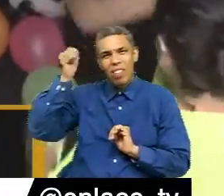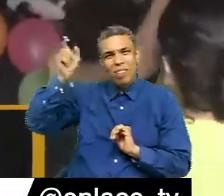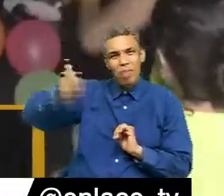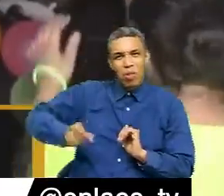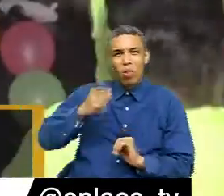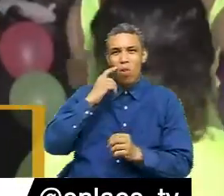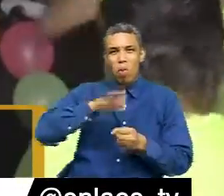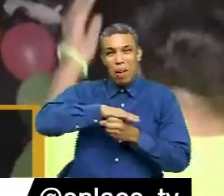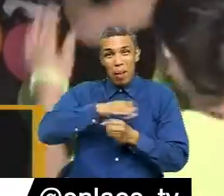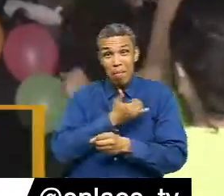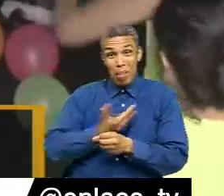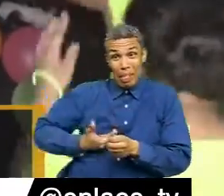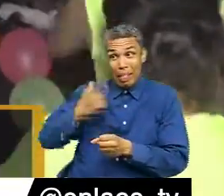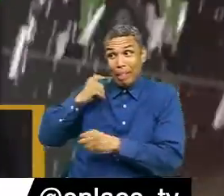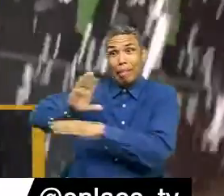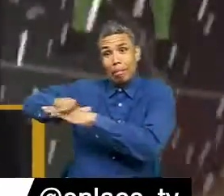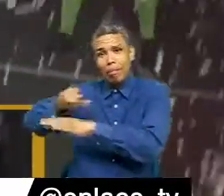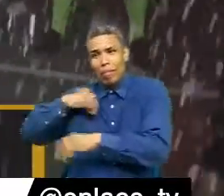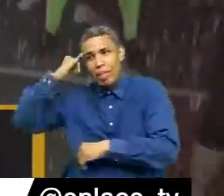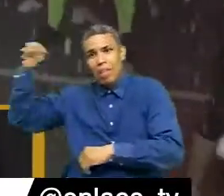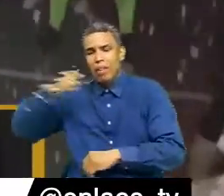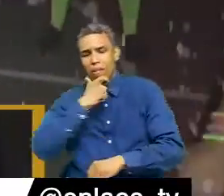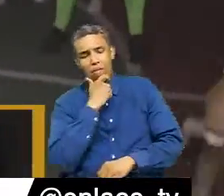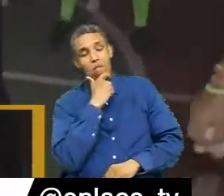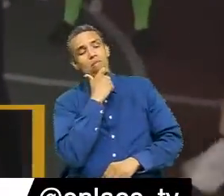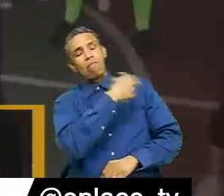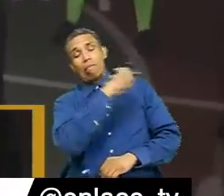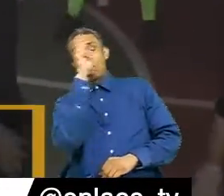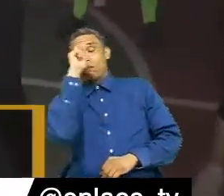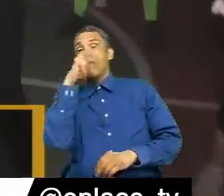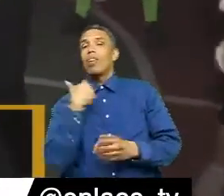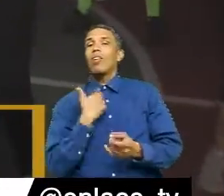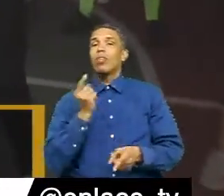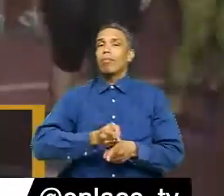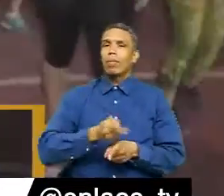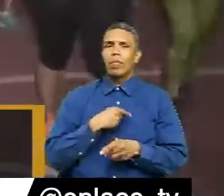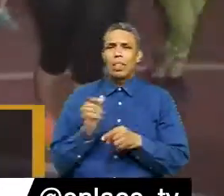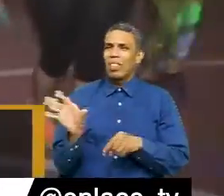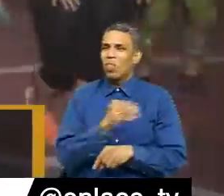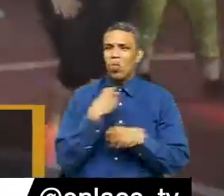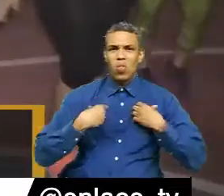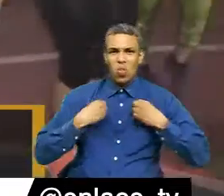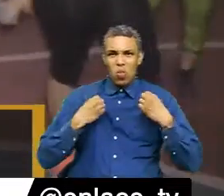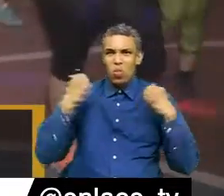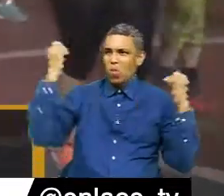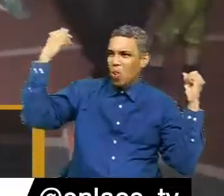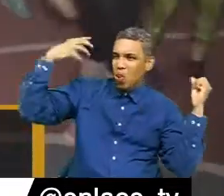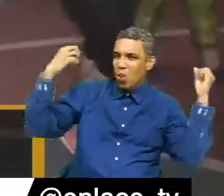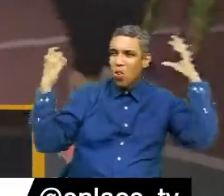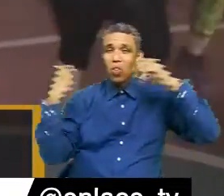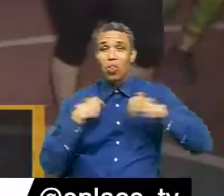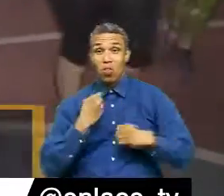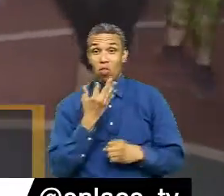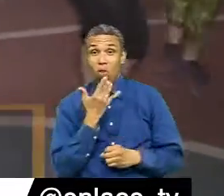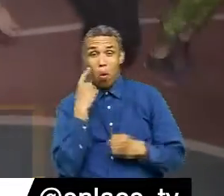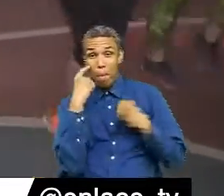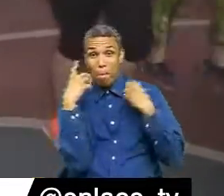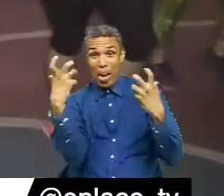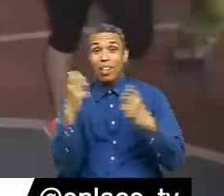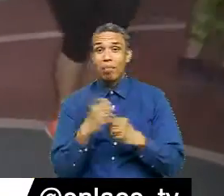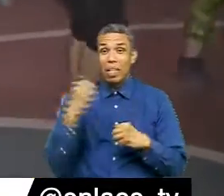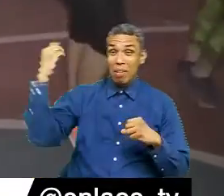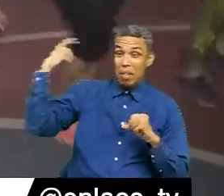ritmo de la música. Cada uno de estos hombres y mujeres se las ingeniaron para asistir con vestimenta neón y así innovar en la forma de hacer